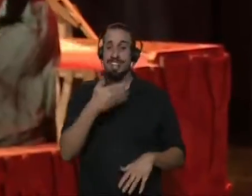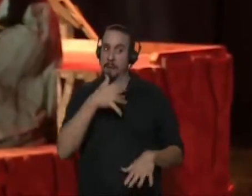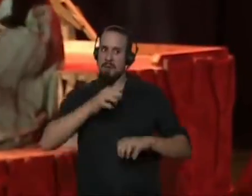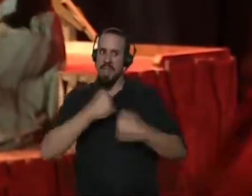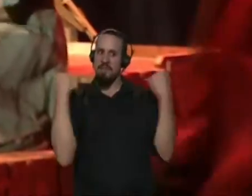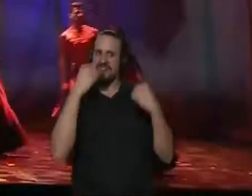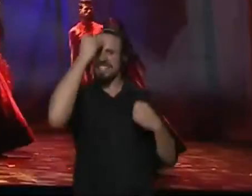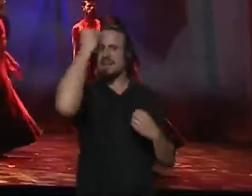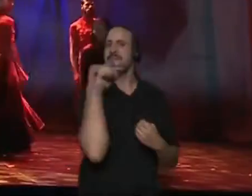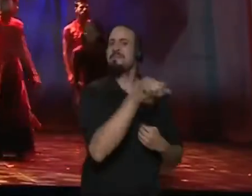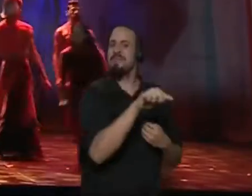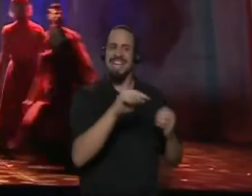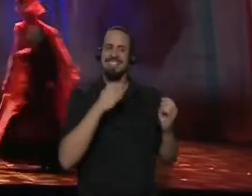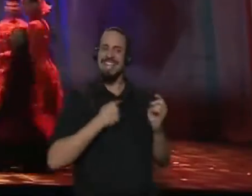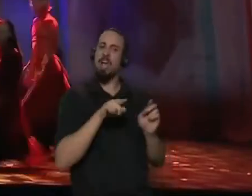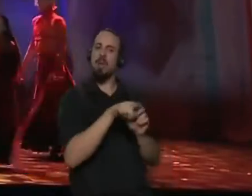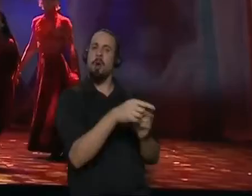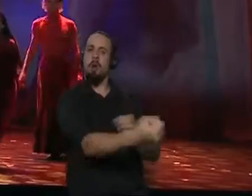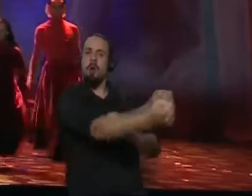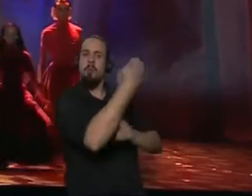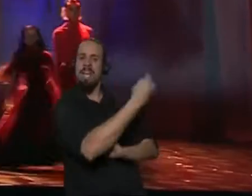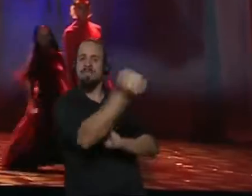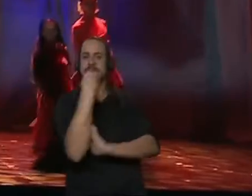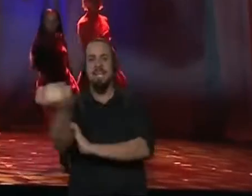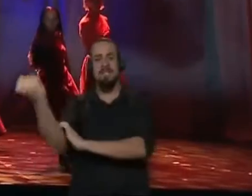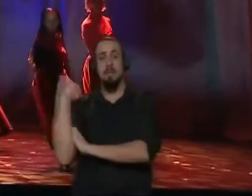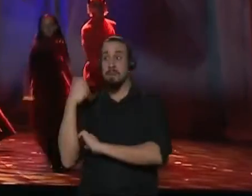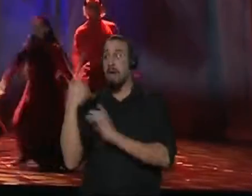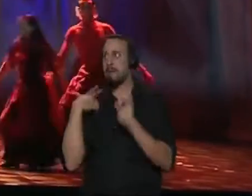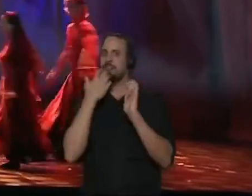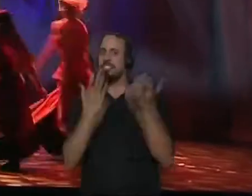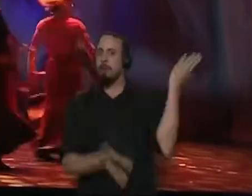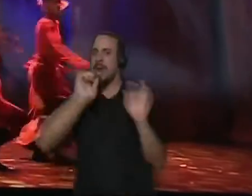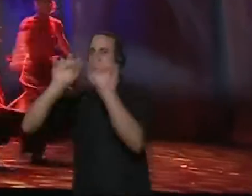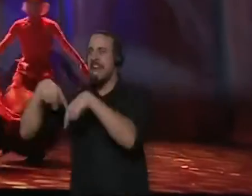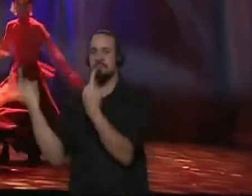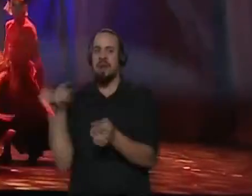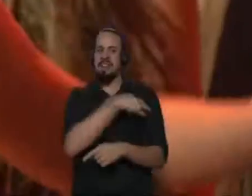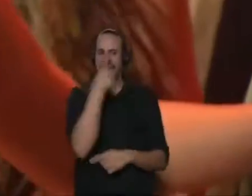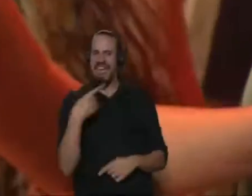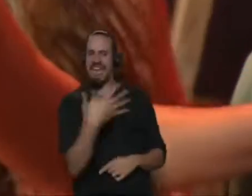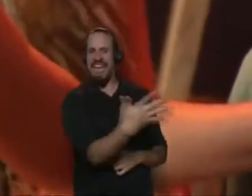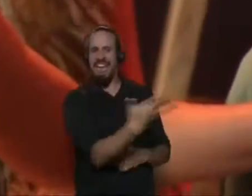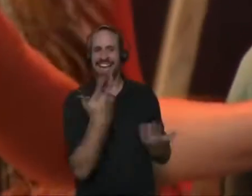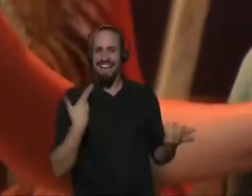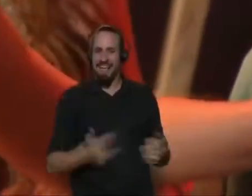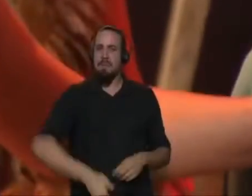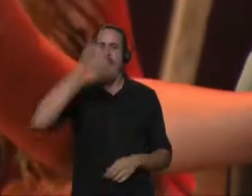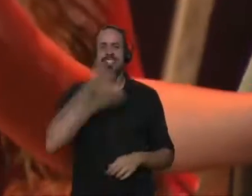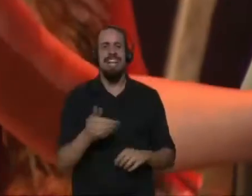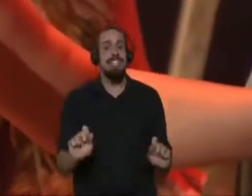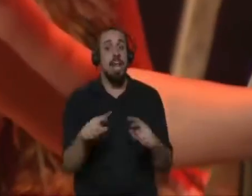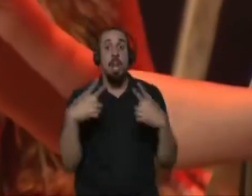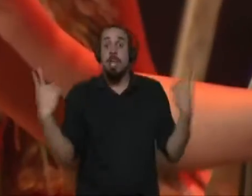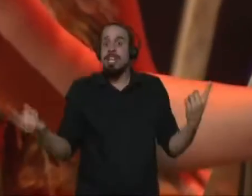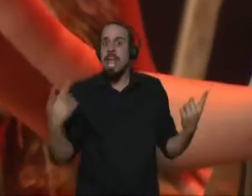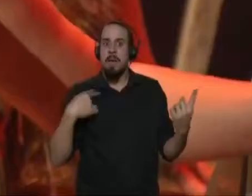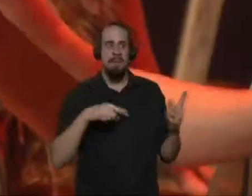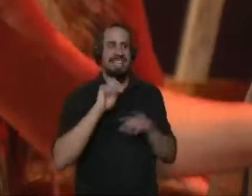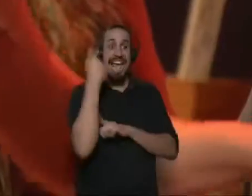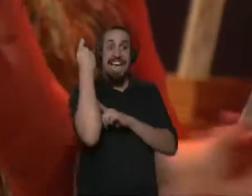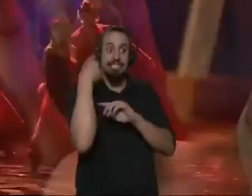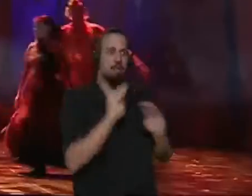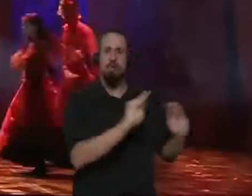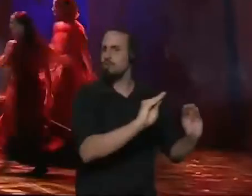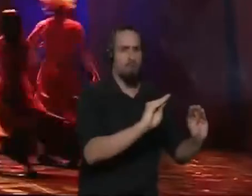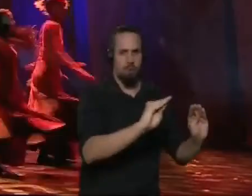que cree que le da estatura frente a la de la natura es algo insignificante. Es mucho más importante que todo lo que han logrado.